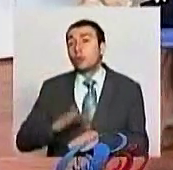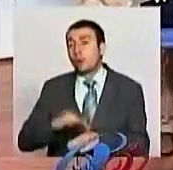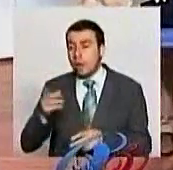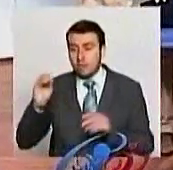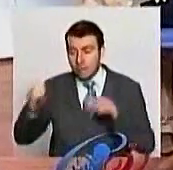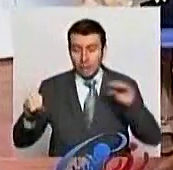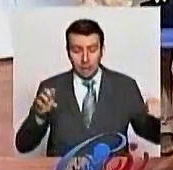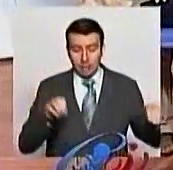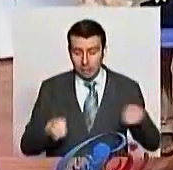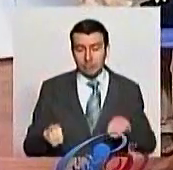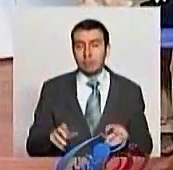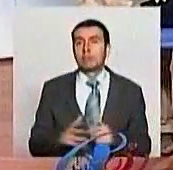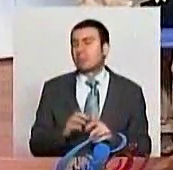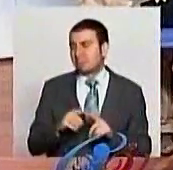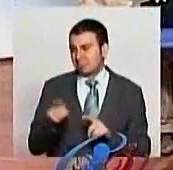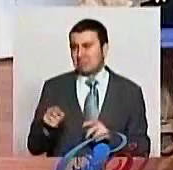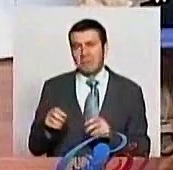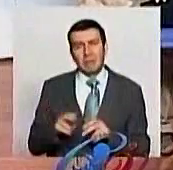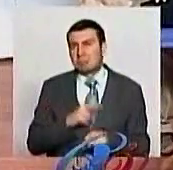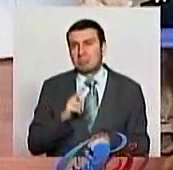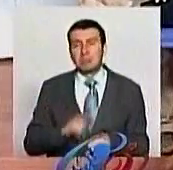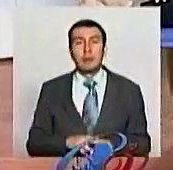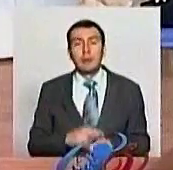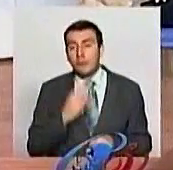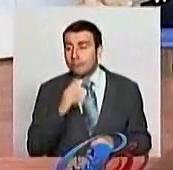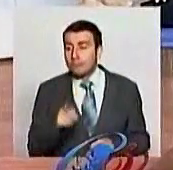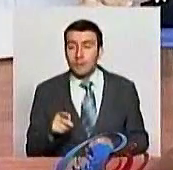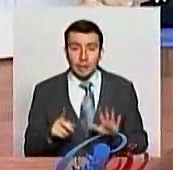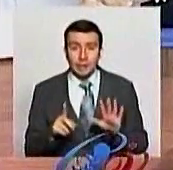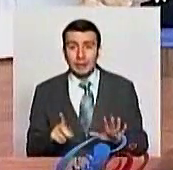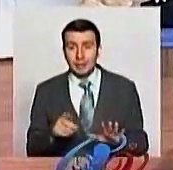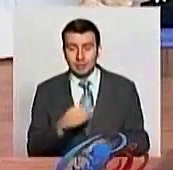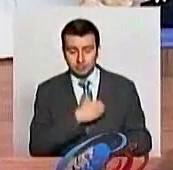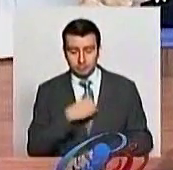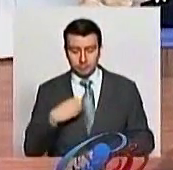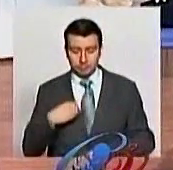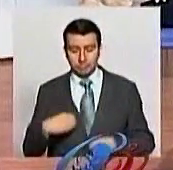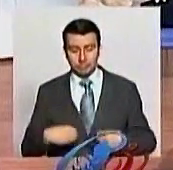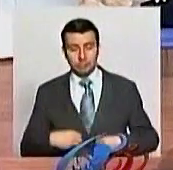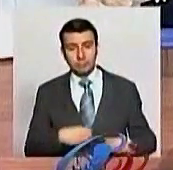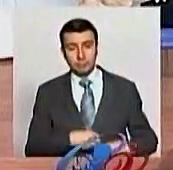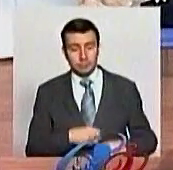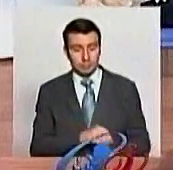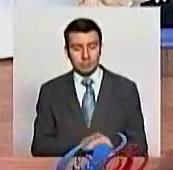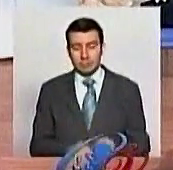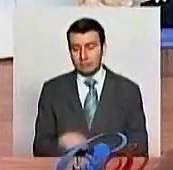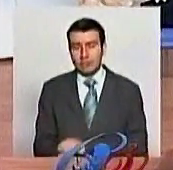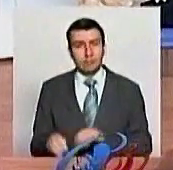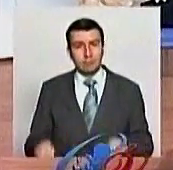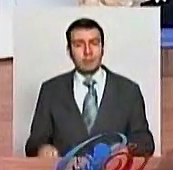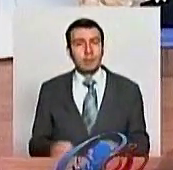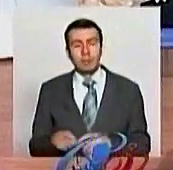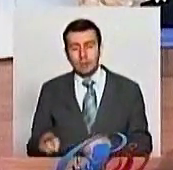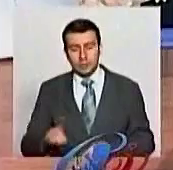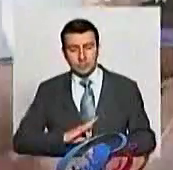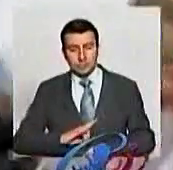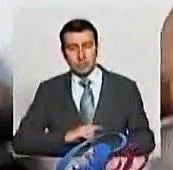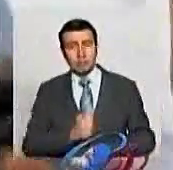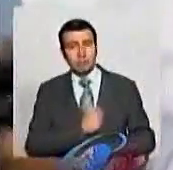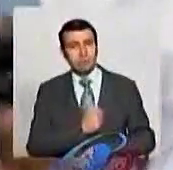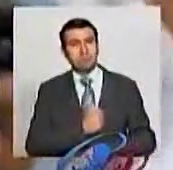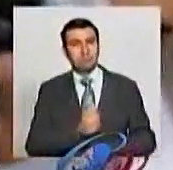Y acá ponemos estos 6 electrodos, ¿cierto? Que van a medir el corazón, ¿cierto? Que van a medir